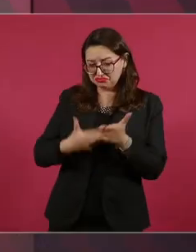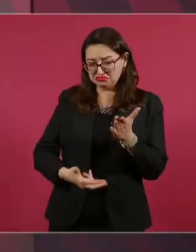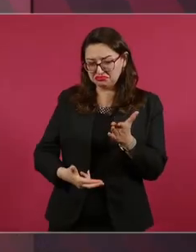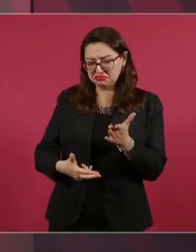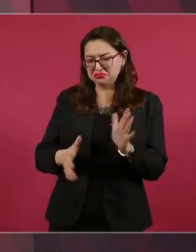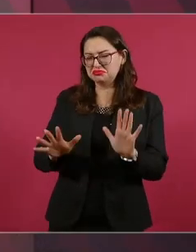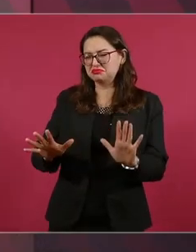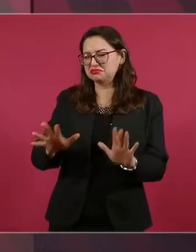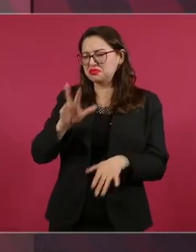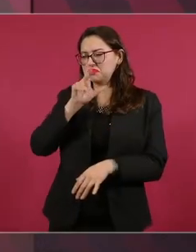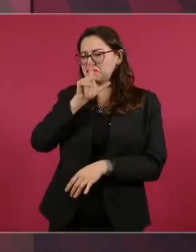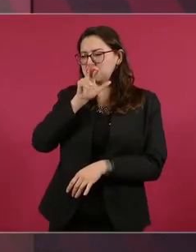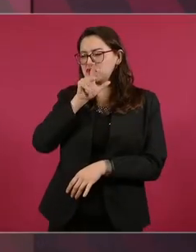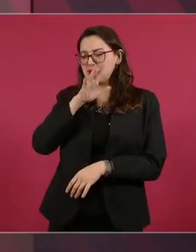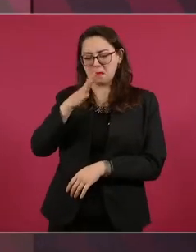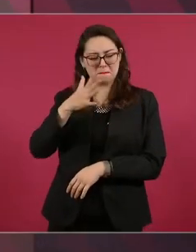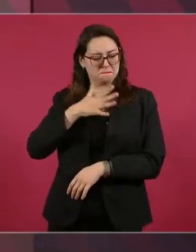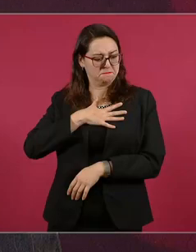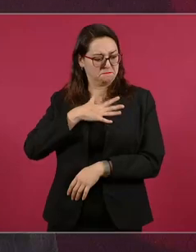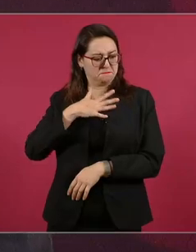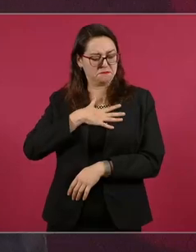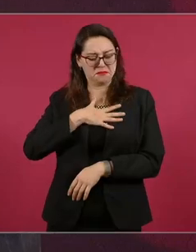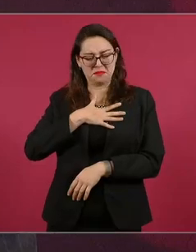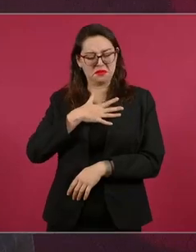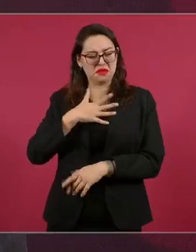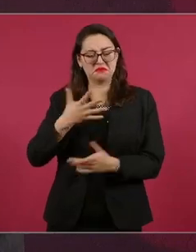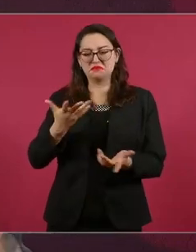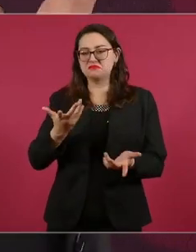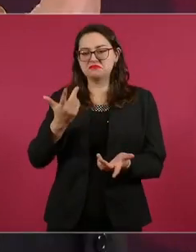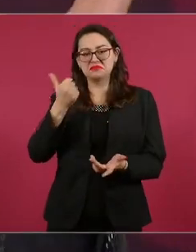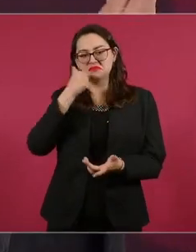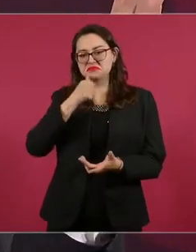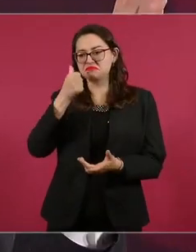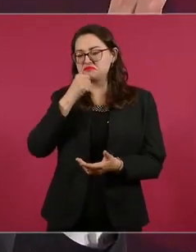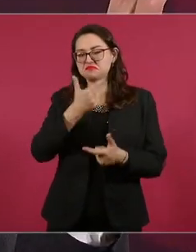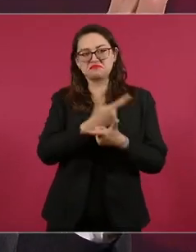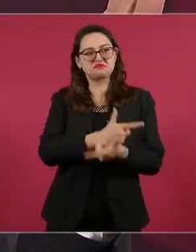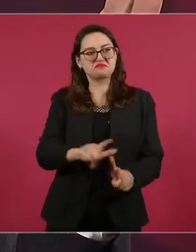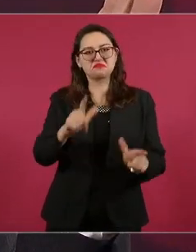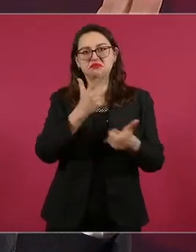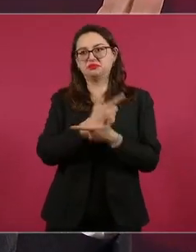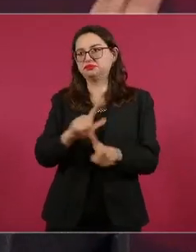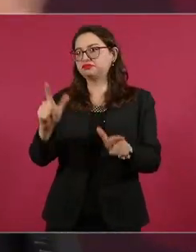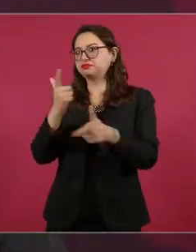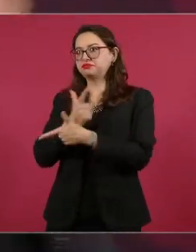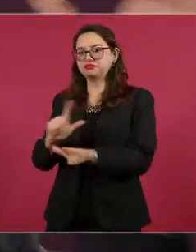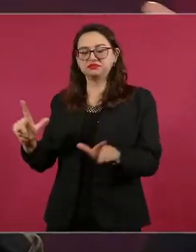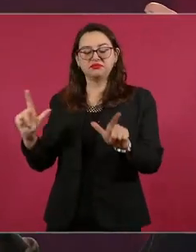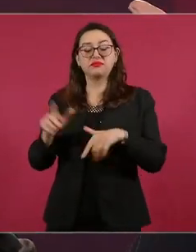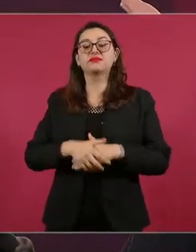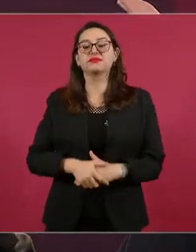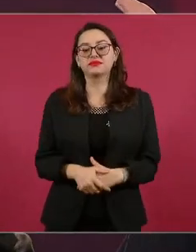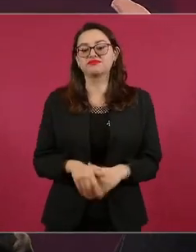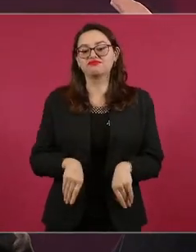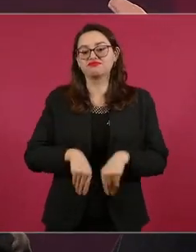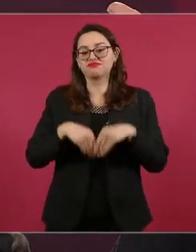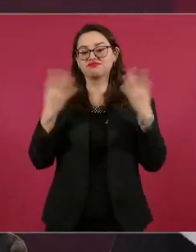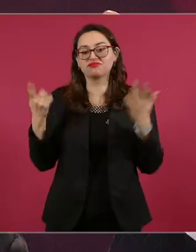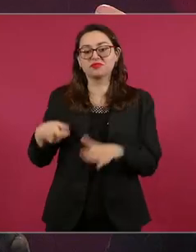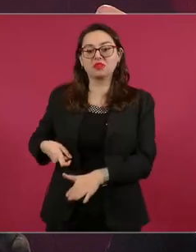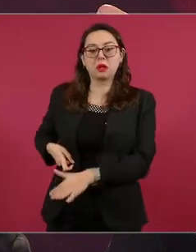tengo ningún cliente en la cárcel. Pues, ¿cómo? Si ellos eran los que